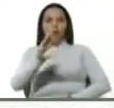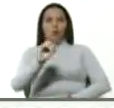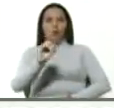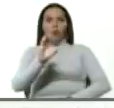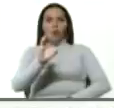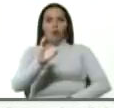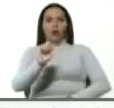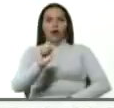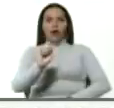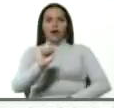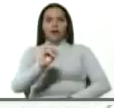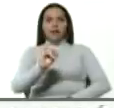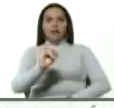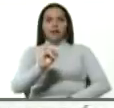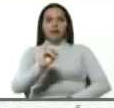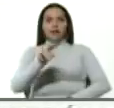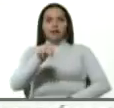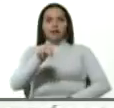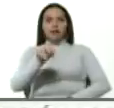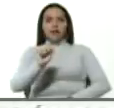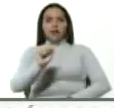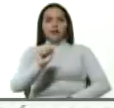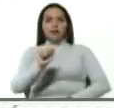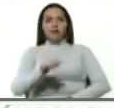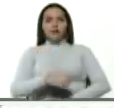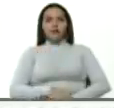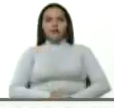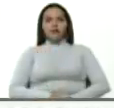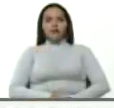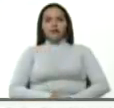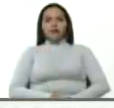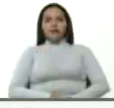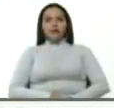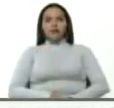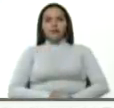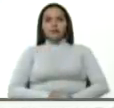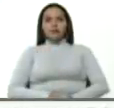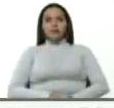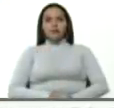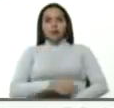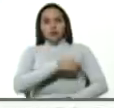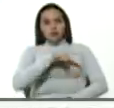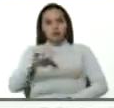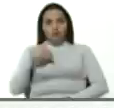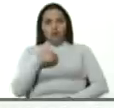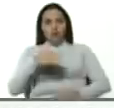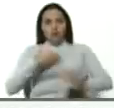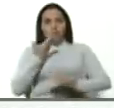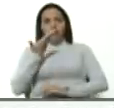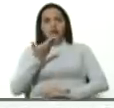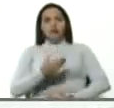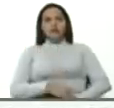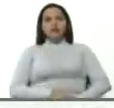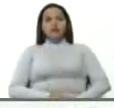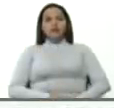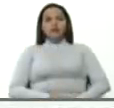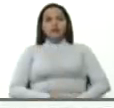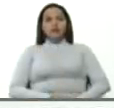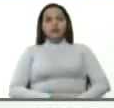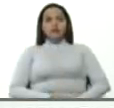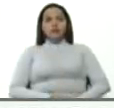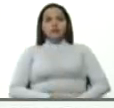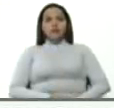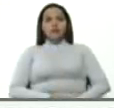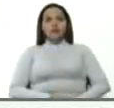Mérida. Y así hemos podido nosotros materializar una